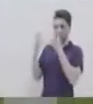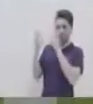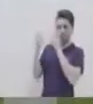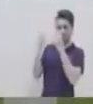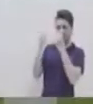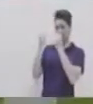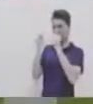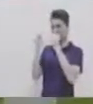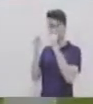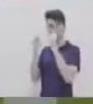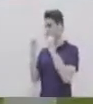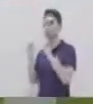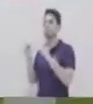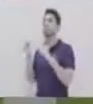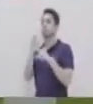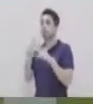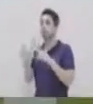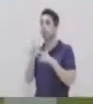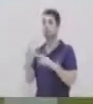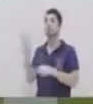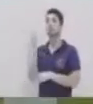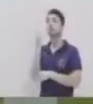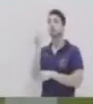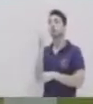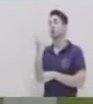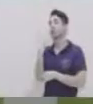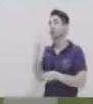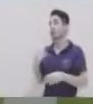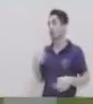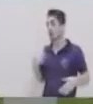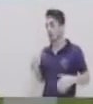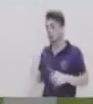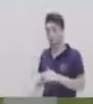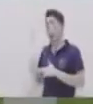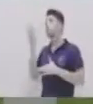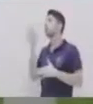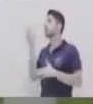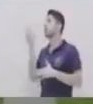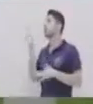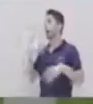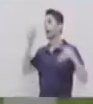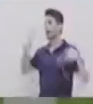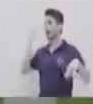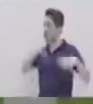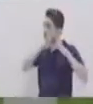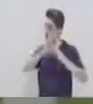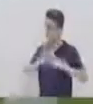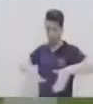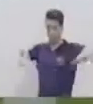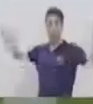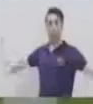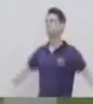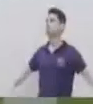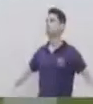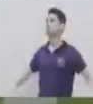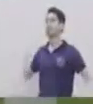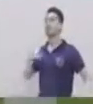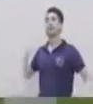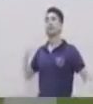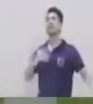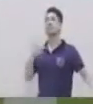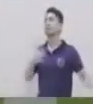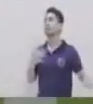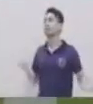Porque una de las cosas muy importantes es que cuando nosotros nos levantamos, dice que debemos de tender nuestra cama. Eso nos va a dar